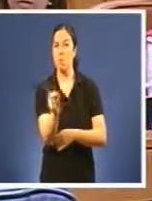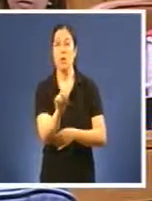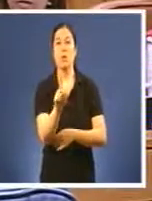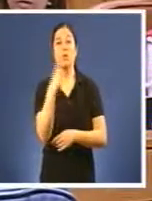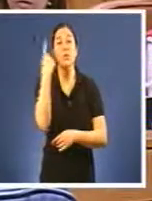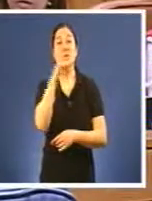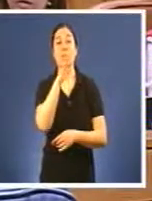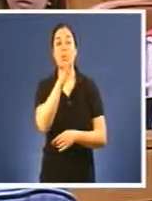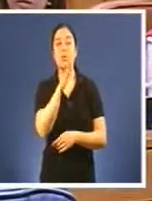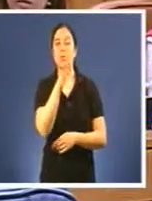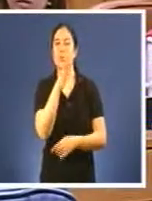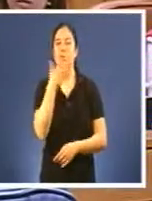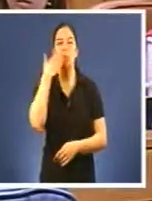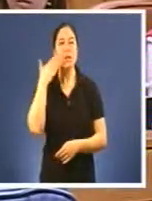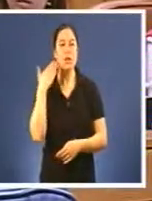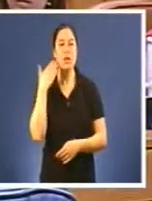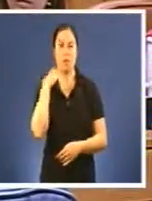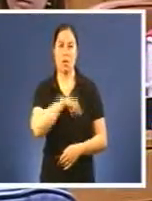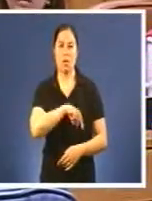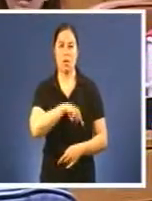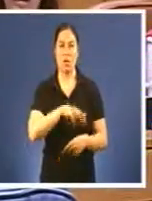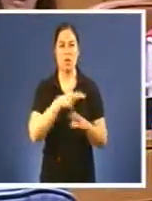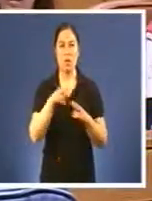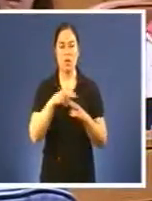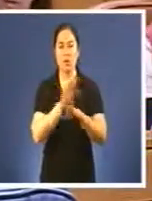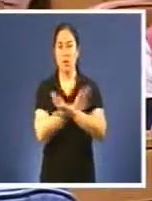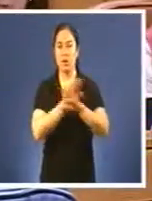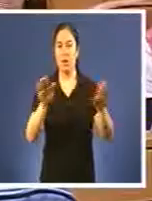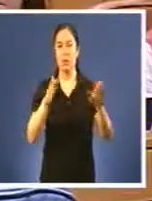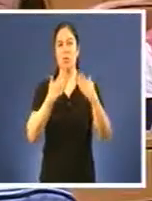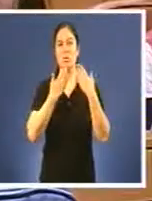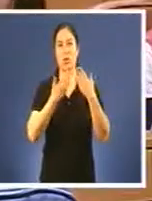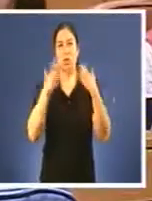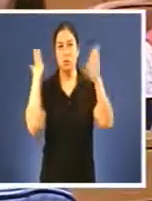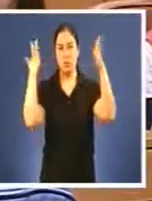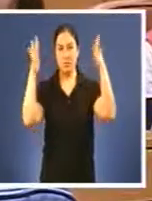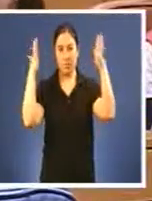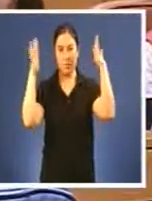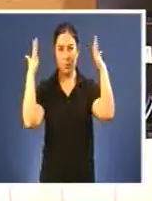e por moralidade política. Nada máis e moitas gracias. Gracias, señor Gómez Alonso.